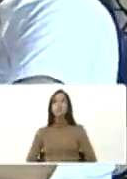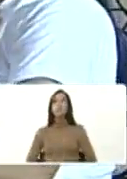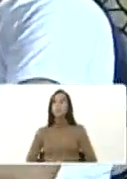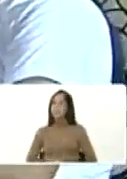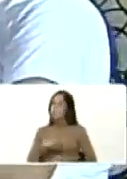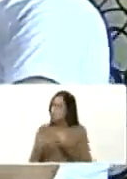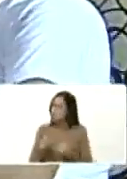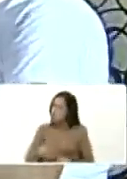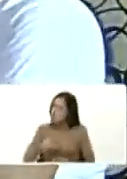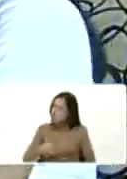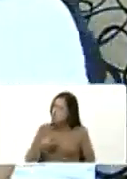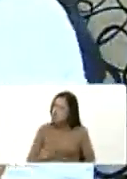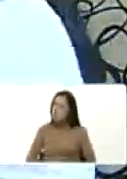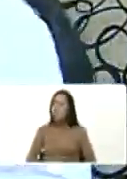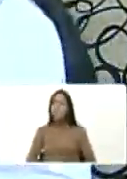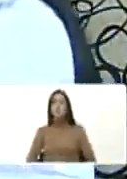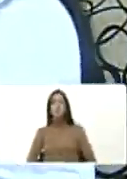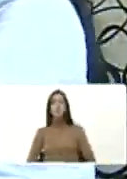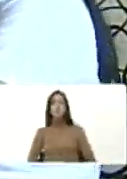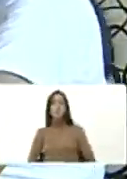te sientes?